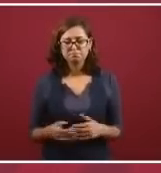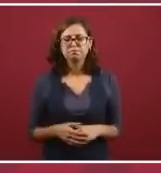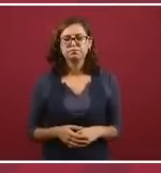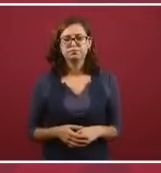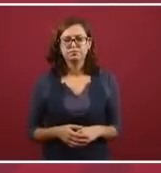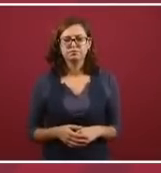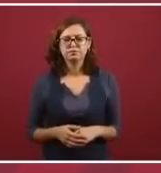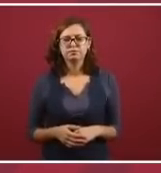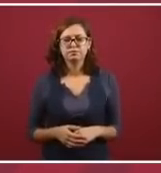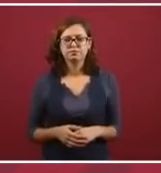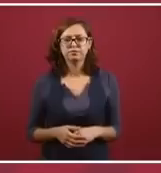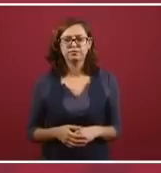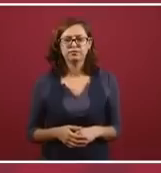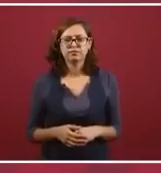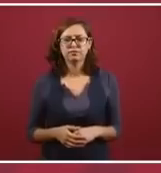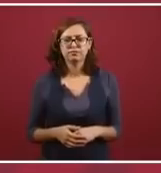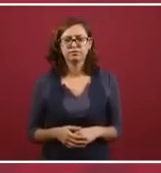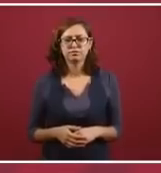pueden